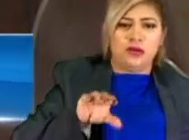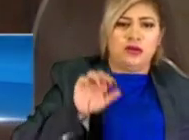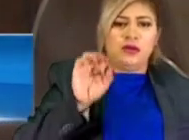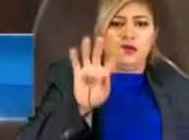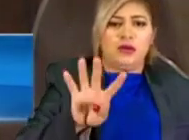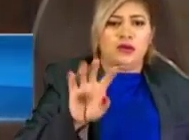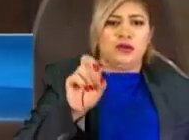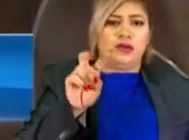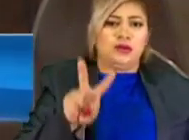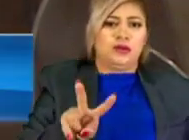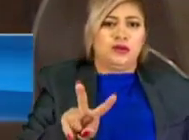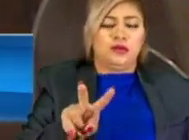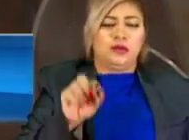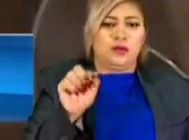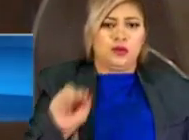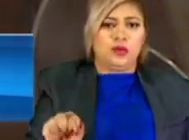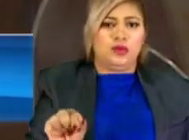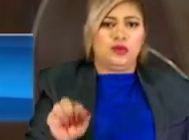442.7 millones